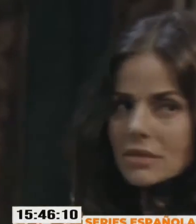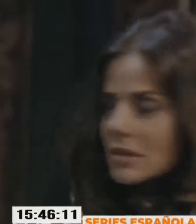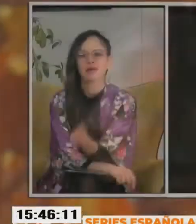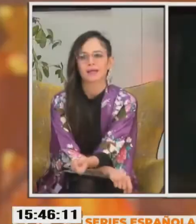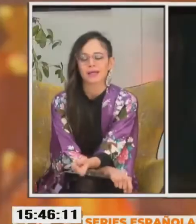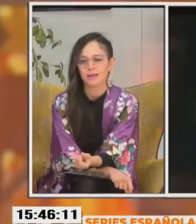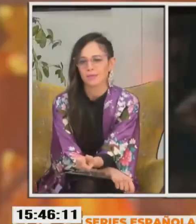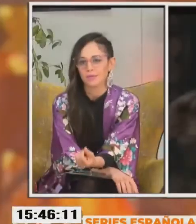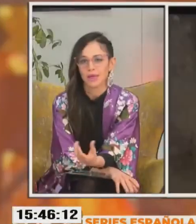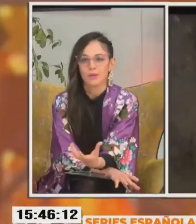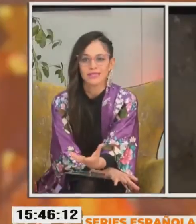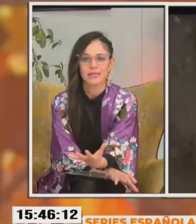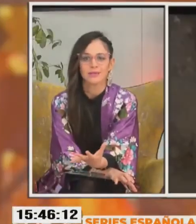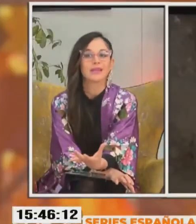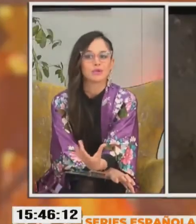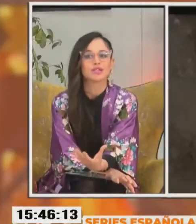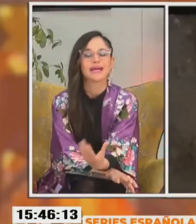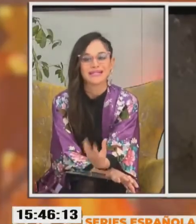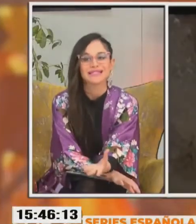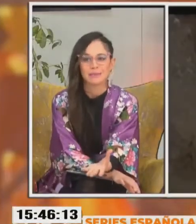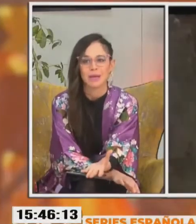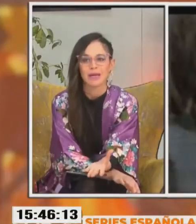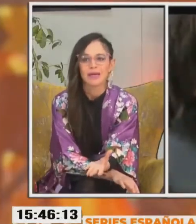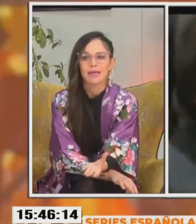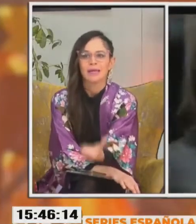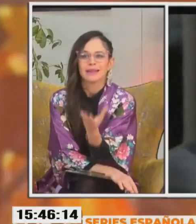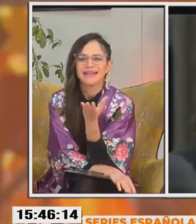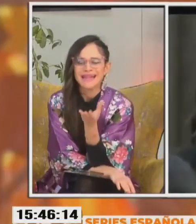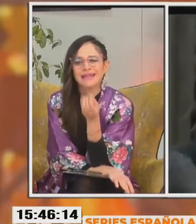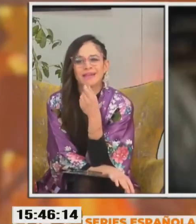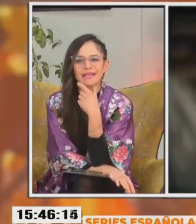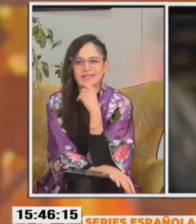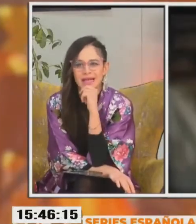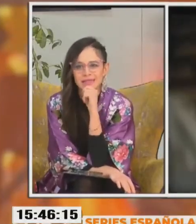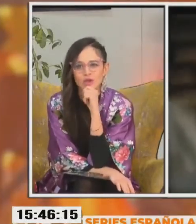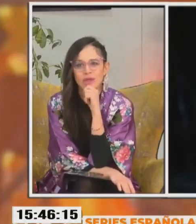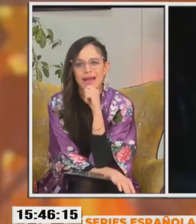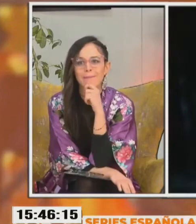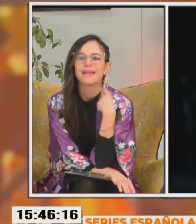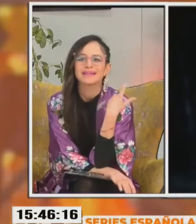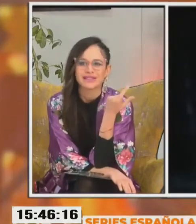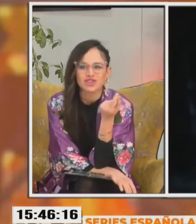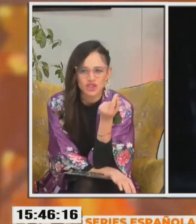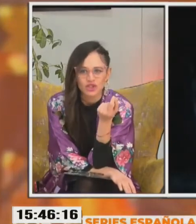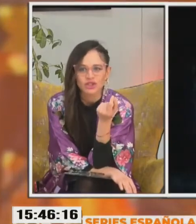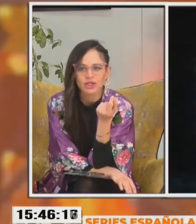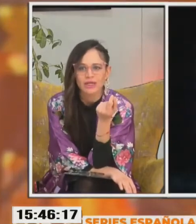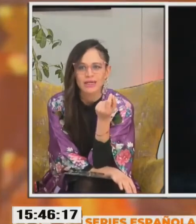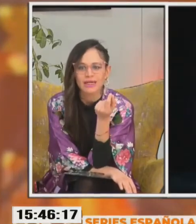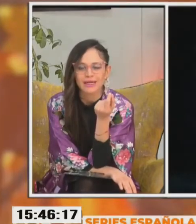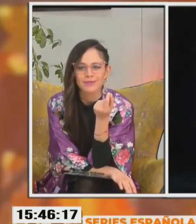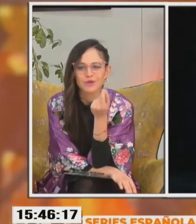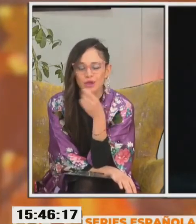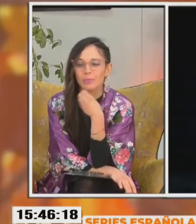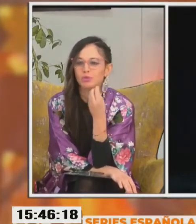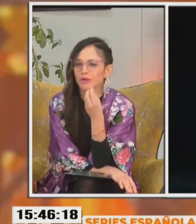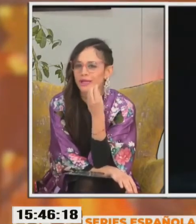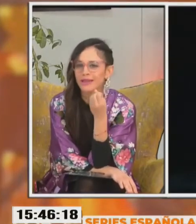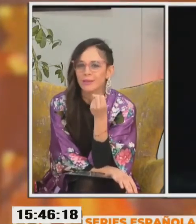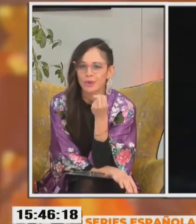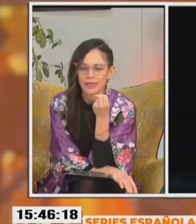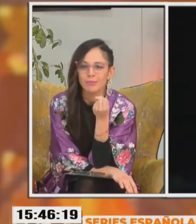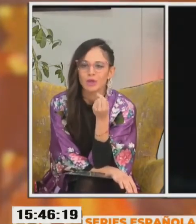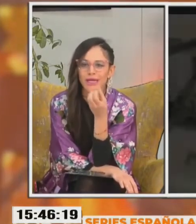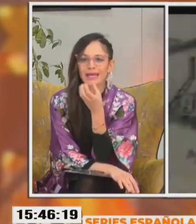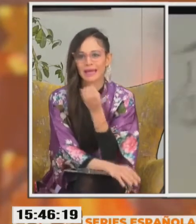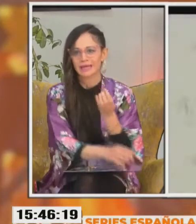Francisco, que es una serie de por sí carísima. ¿Tiene que ver quizás con la ambientación, con el poder de,